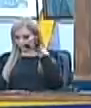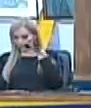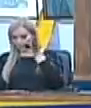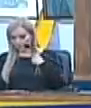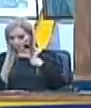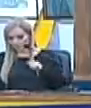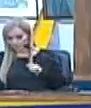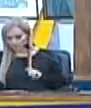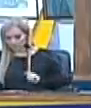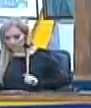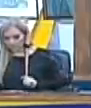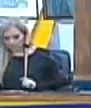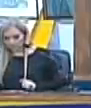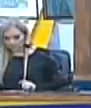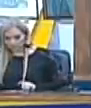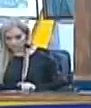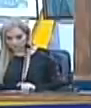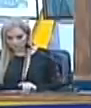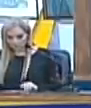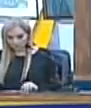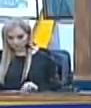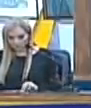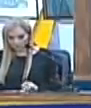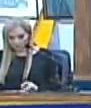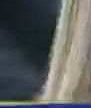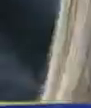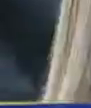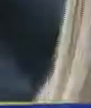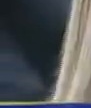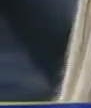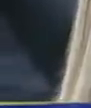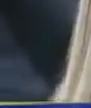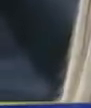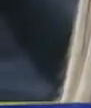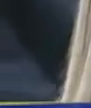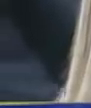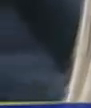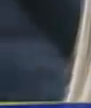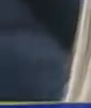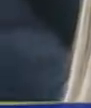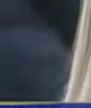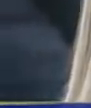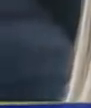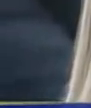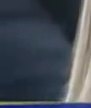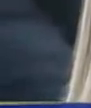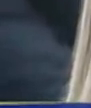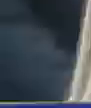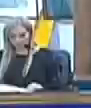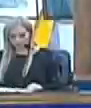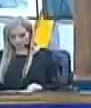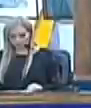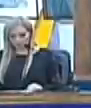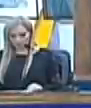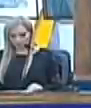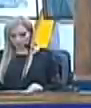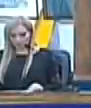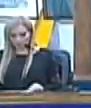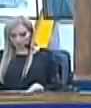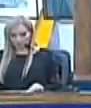legislativo en esta sesión especial donde se estará dando entonces el mensaje anual del año 2021 que le